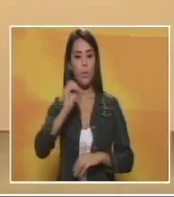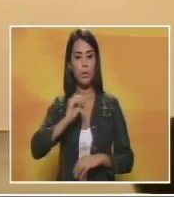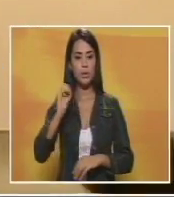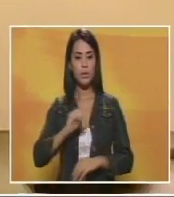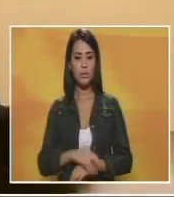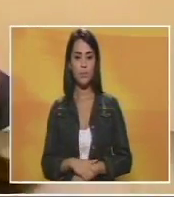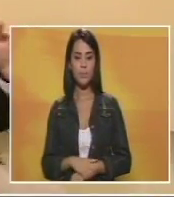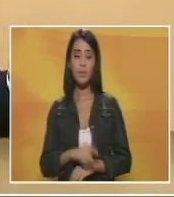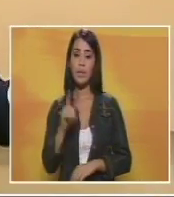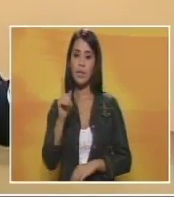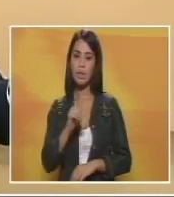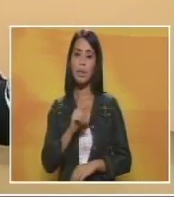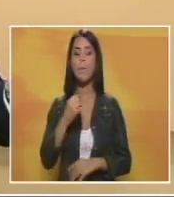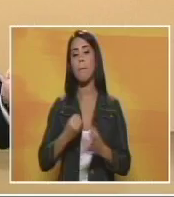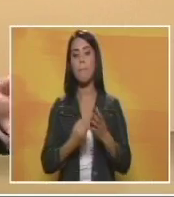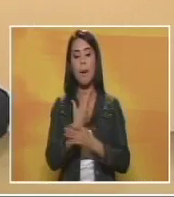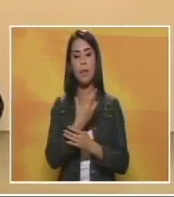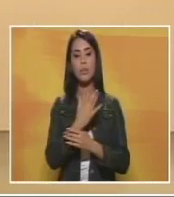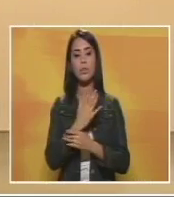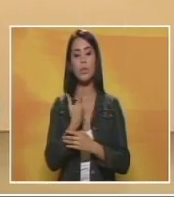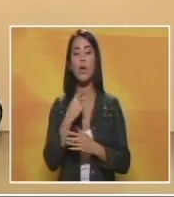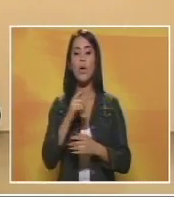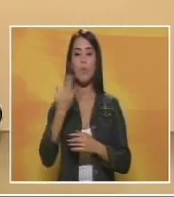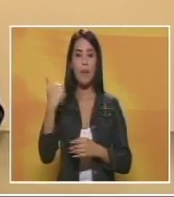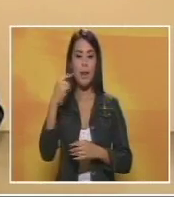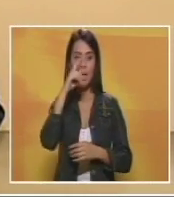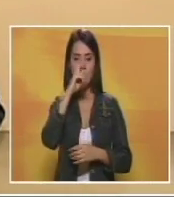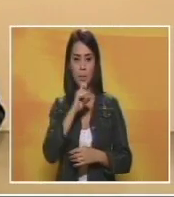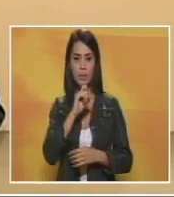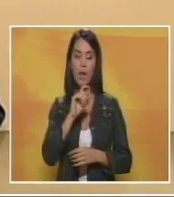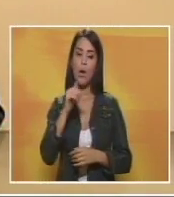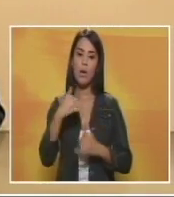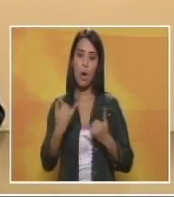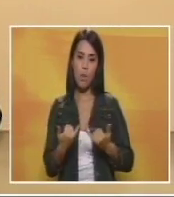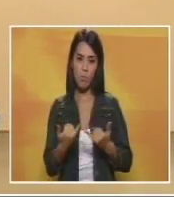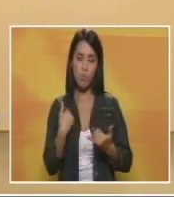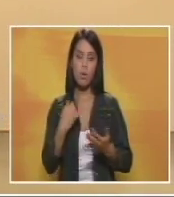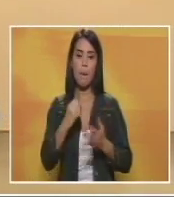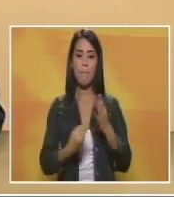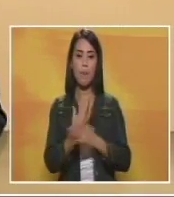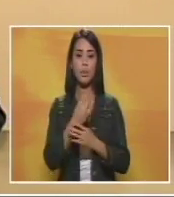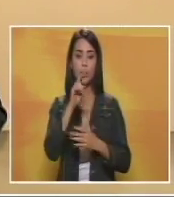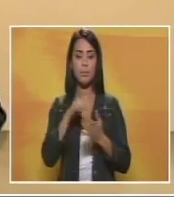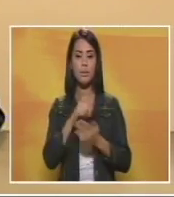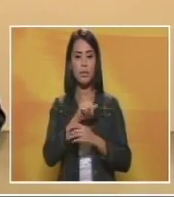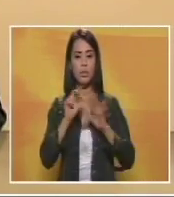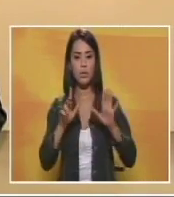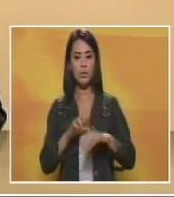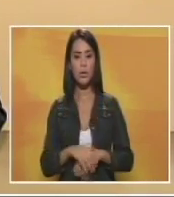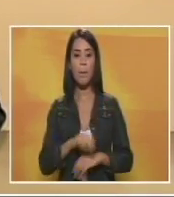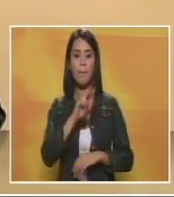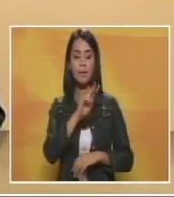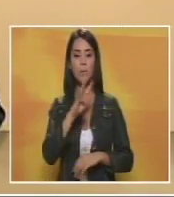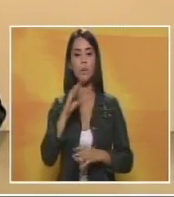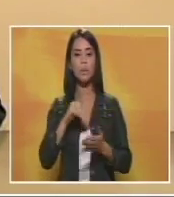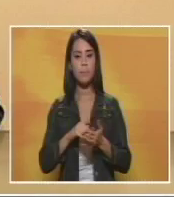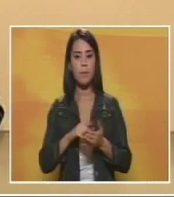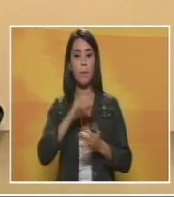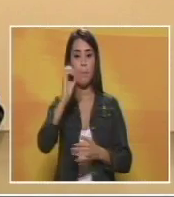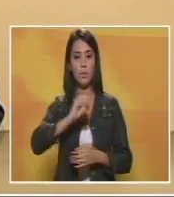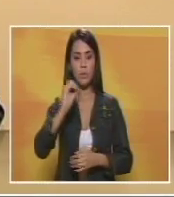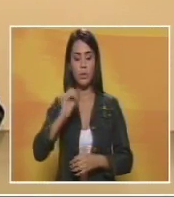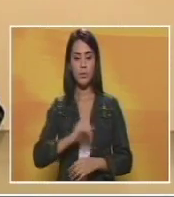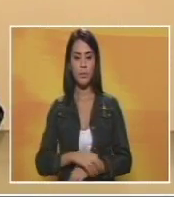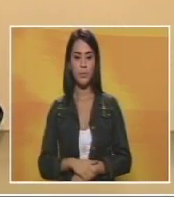la interanual, es decir, entre mayo de 2017 hasta mayo del 2018 supera el 24.000%.